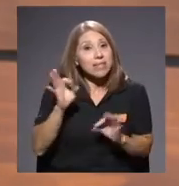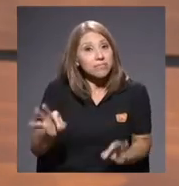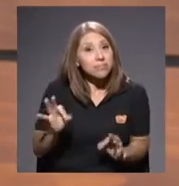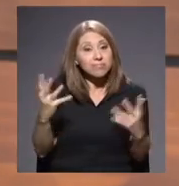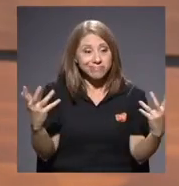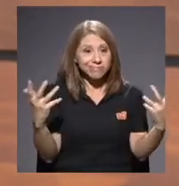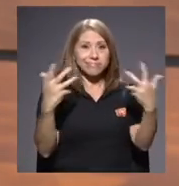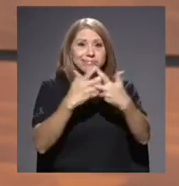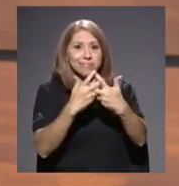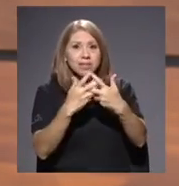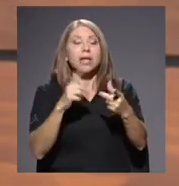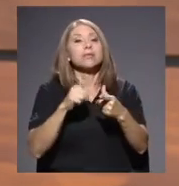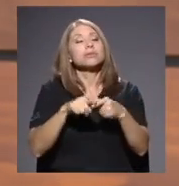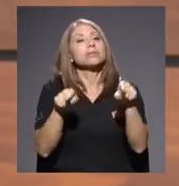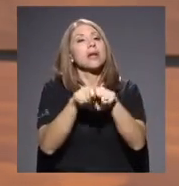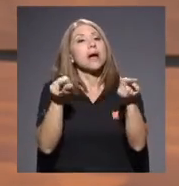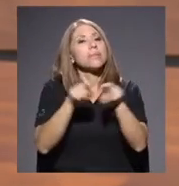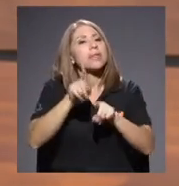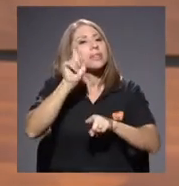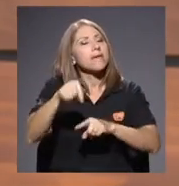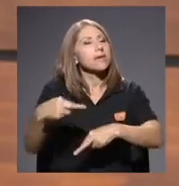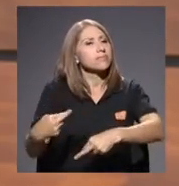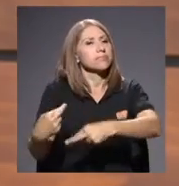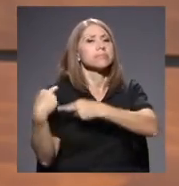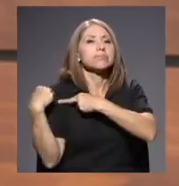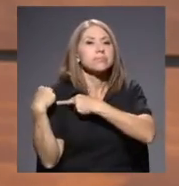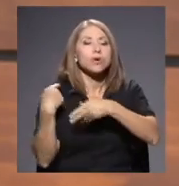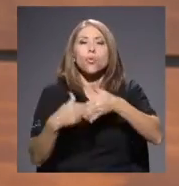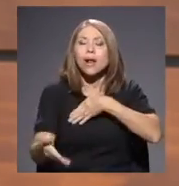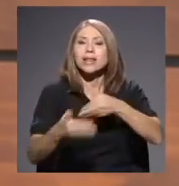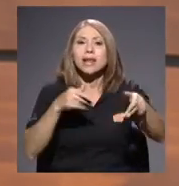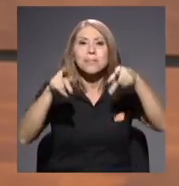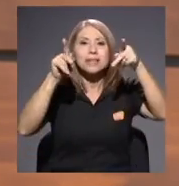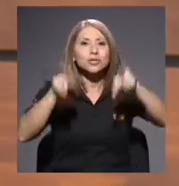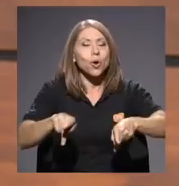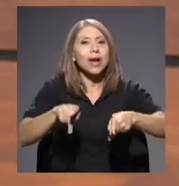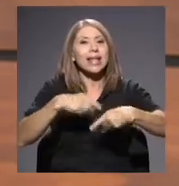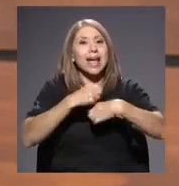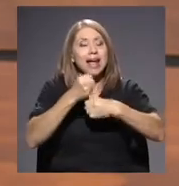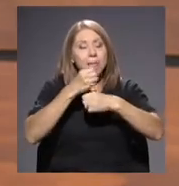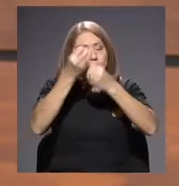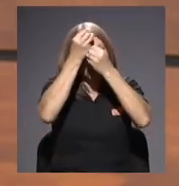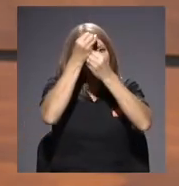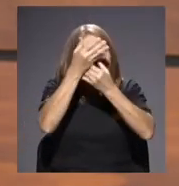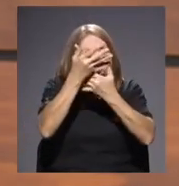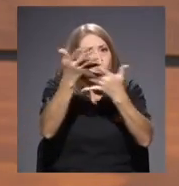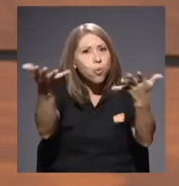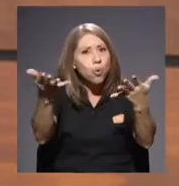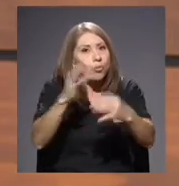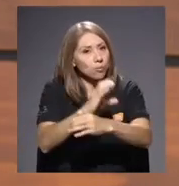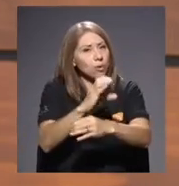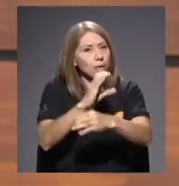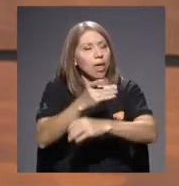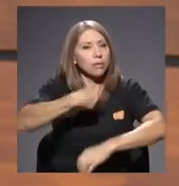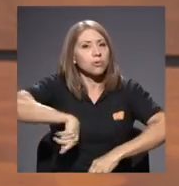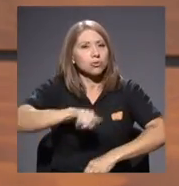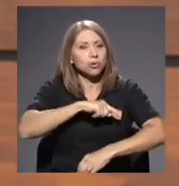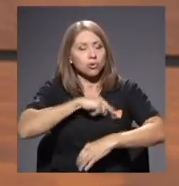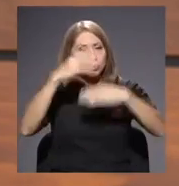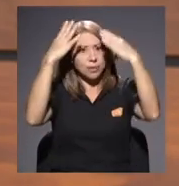a la responsabilidad que tenemos cualquier persona que tengamos un megáfono del tamaño que lo tengamos sobre lo que estamos